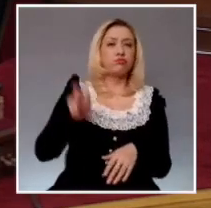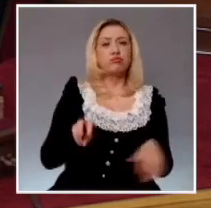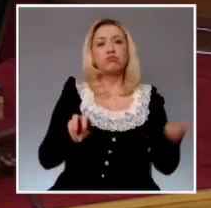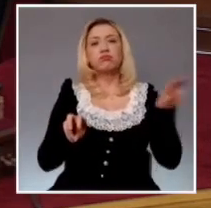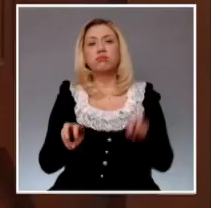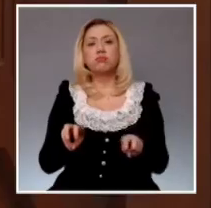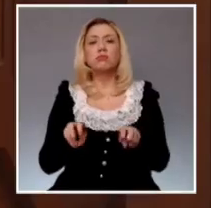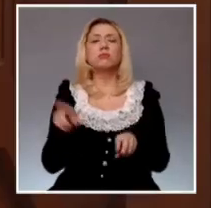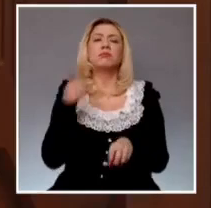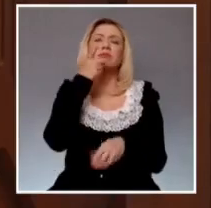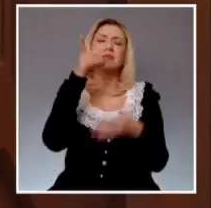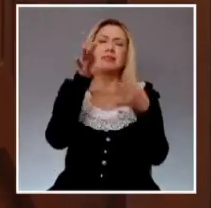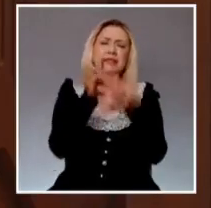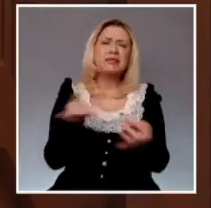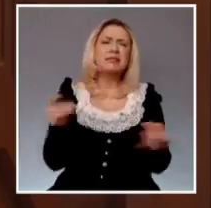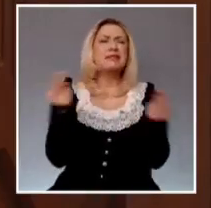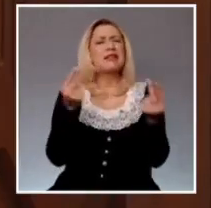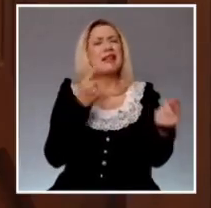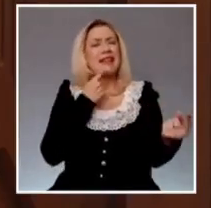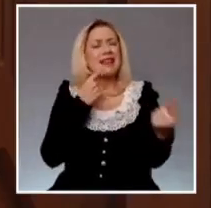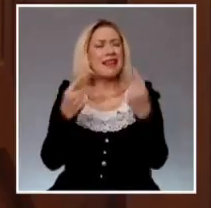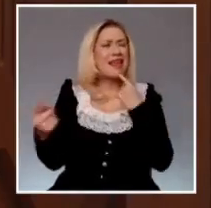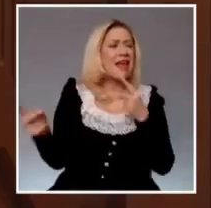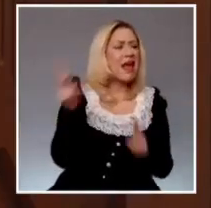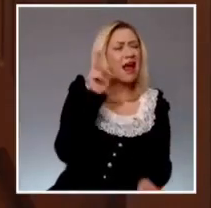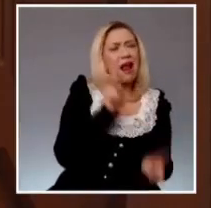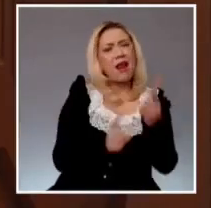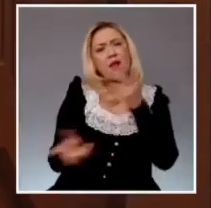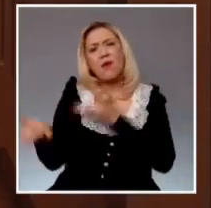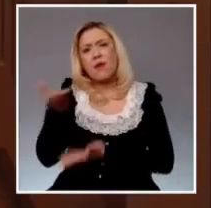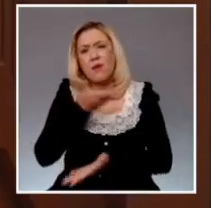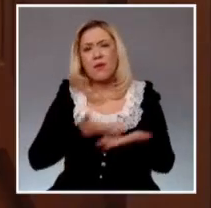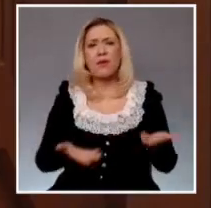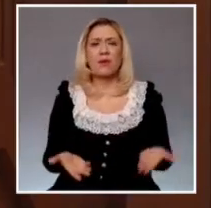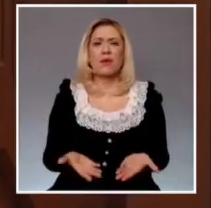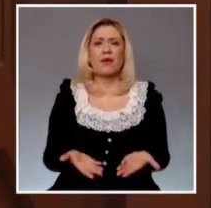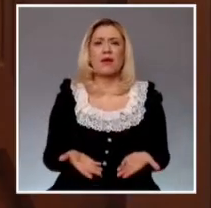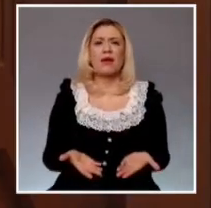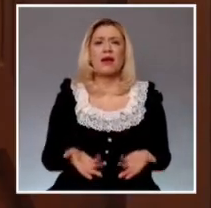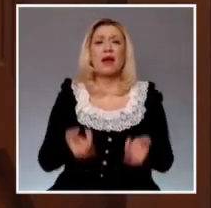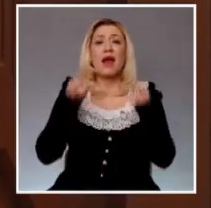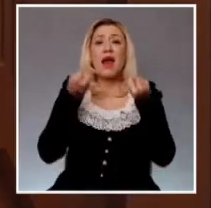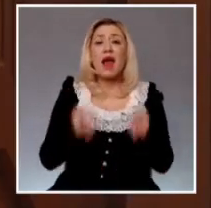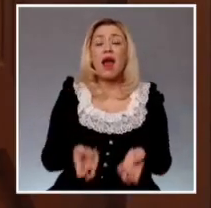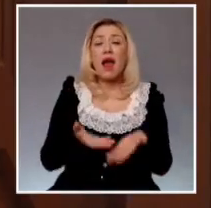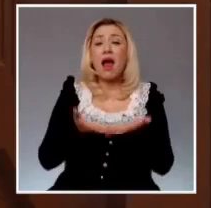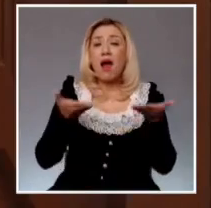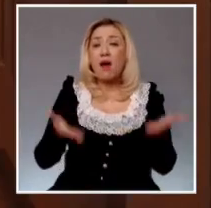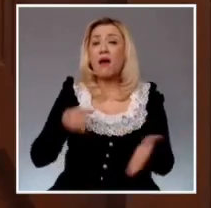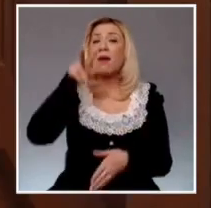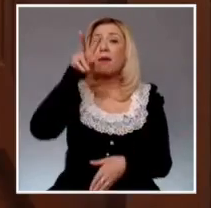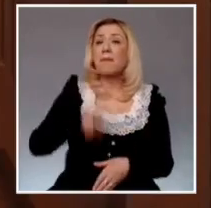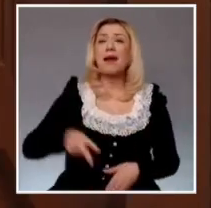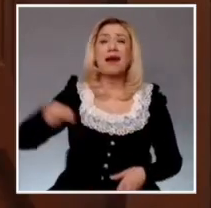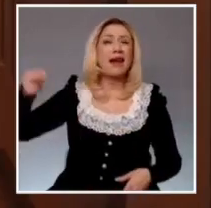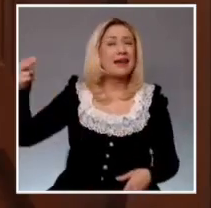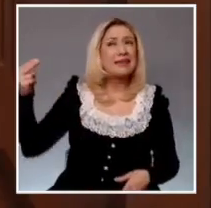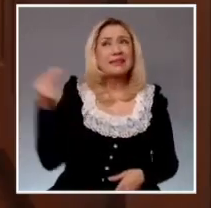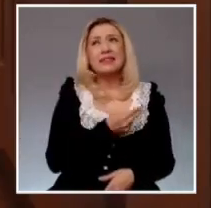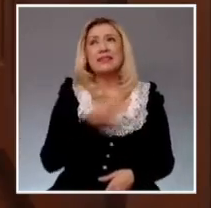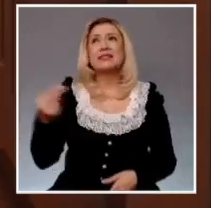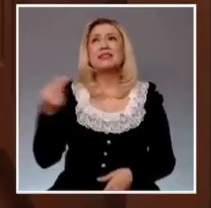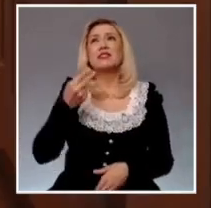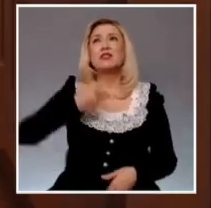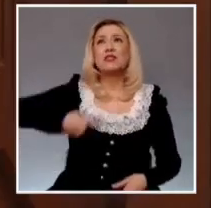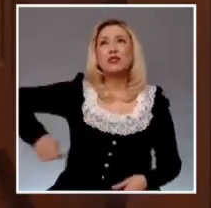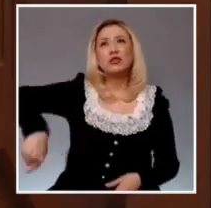diálogo. Estos momentos de cambio exigen que saquemos lo mejor de nosotros mismos,